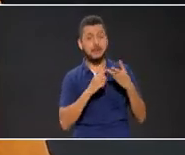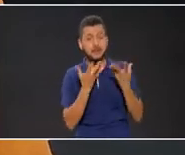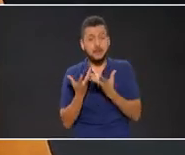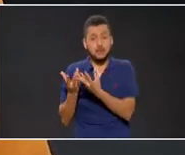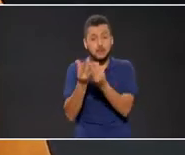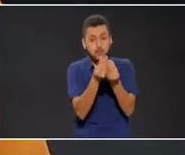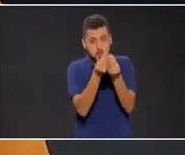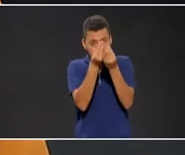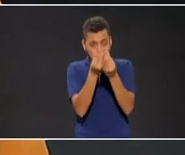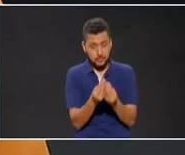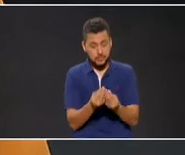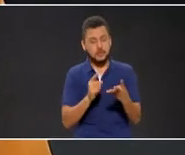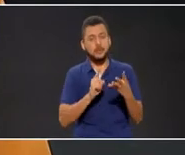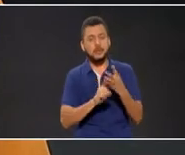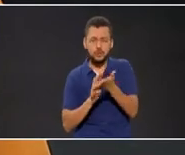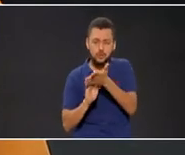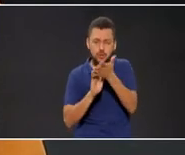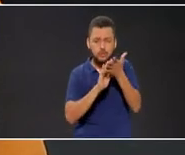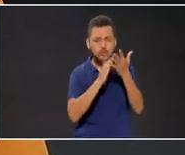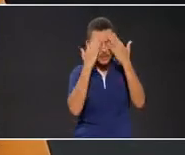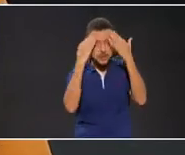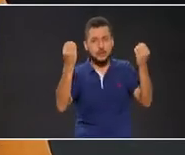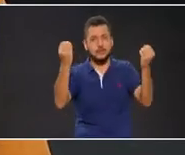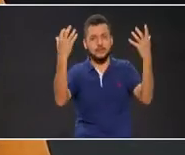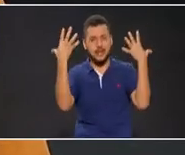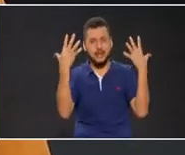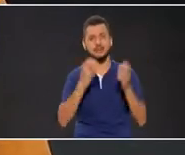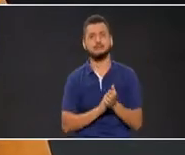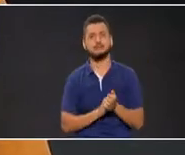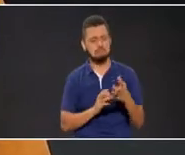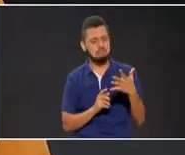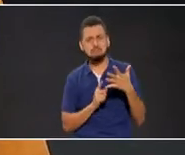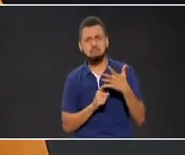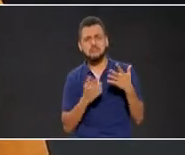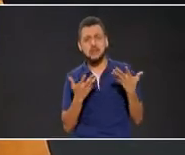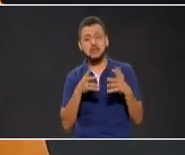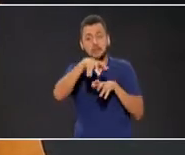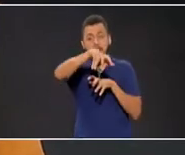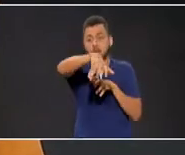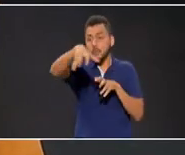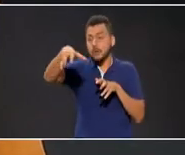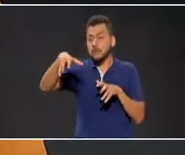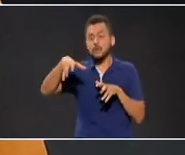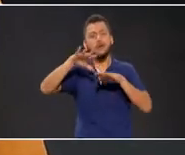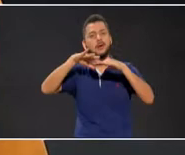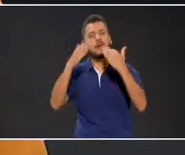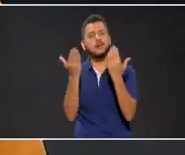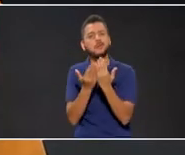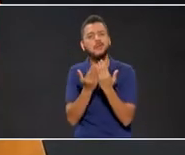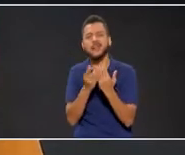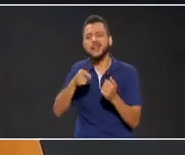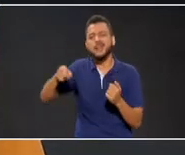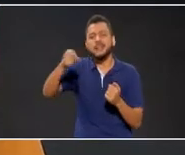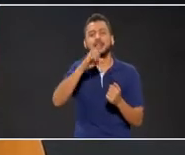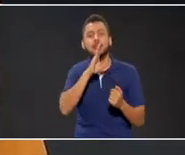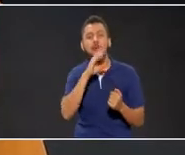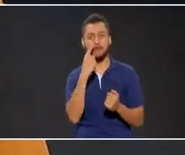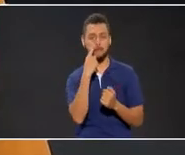resolución pacífica de conflictos y la implementación de las escuelas de padres basadas en principios y valores